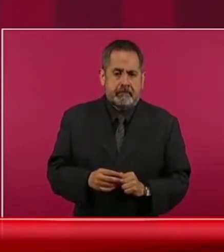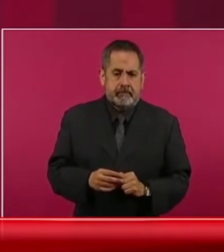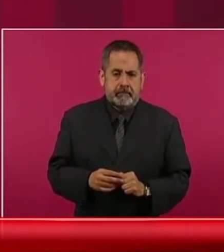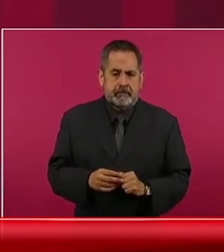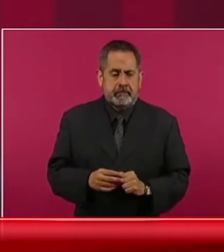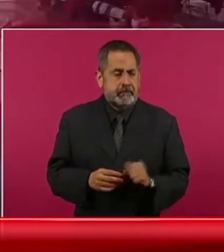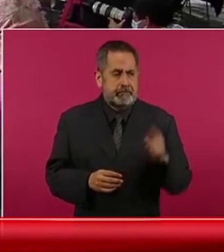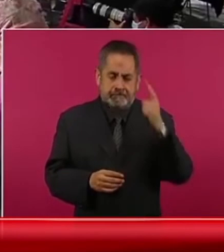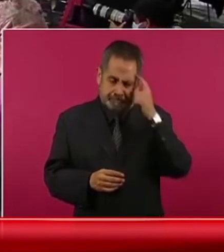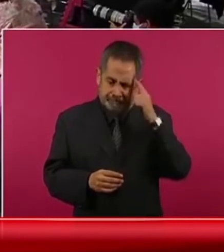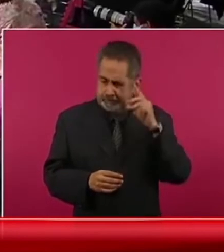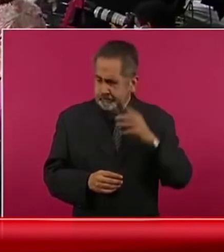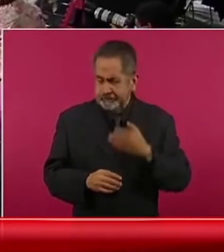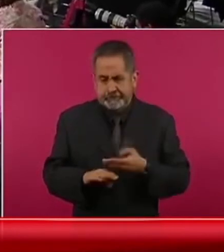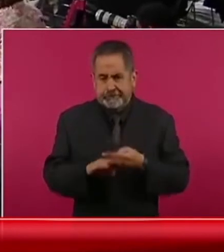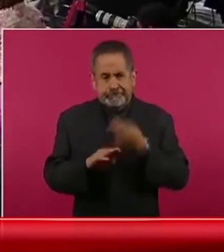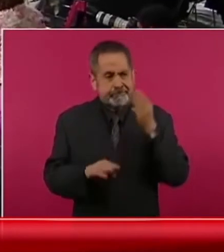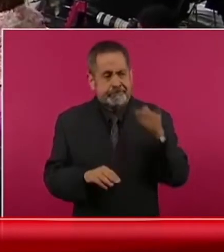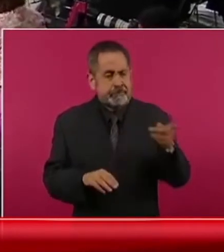muy